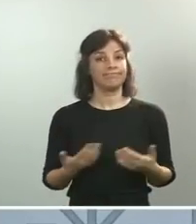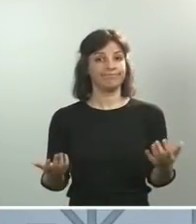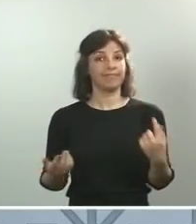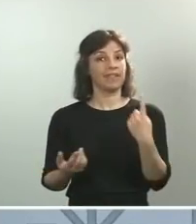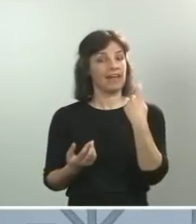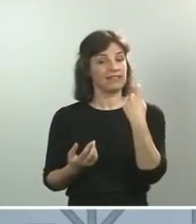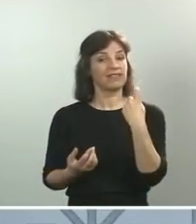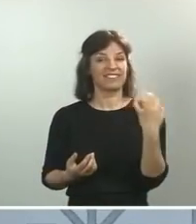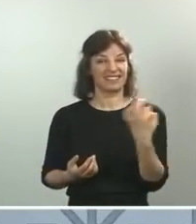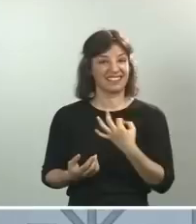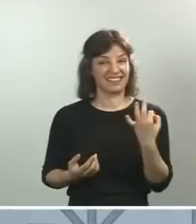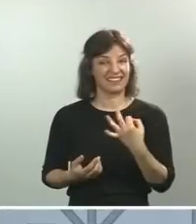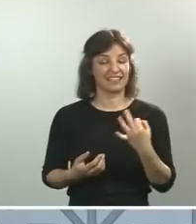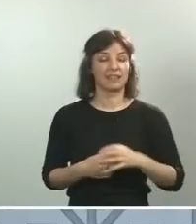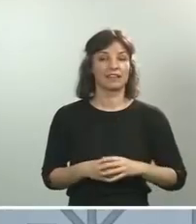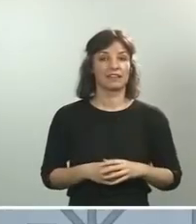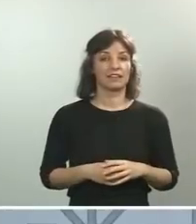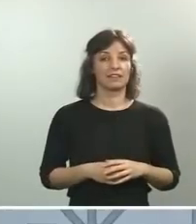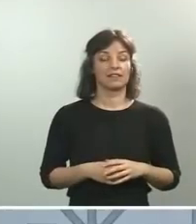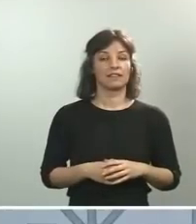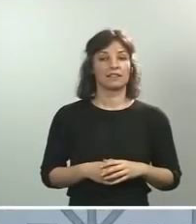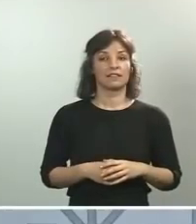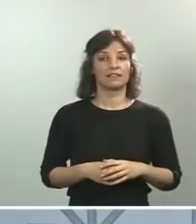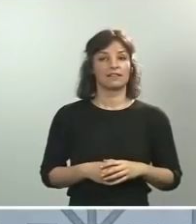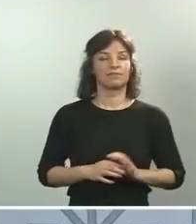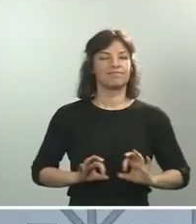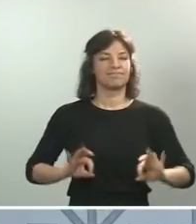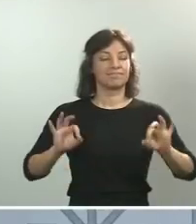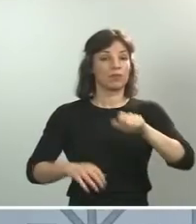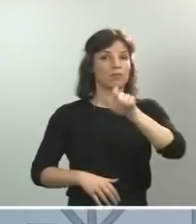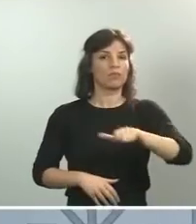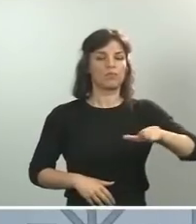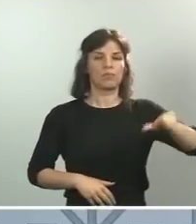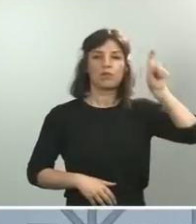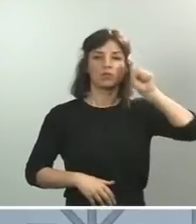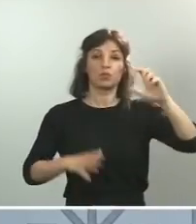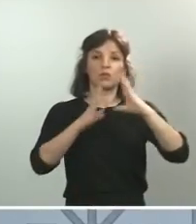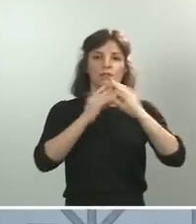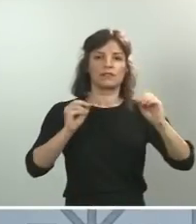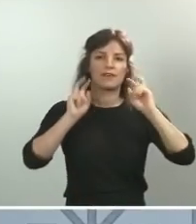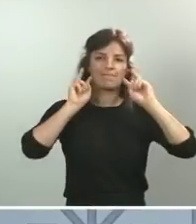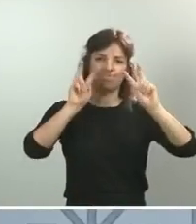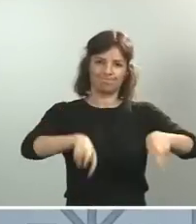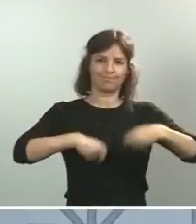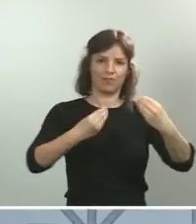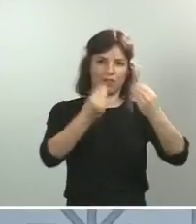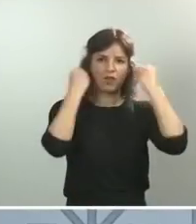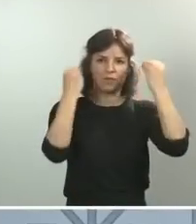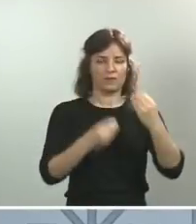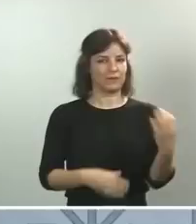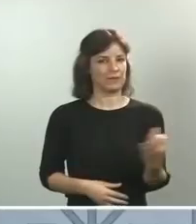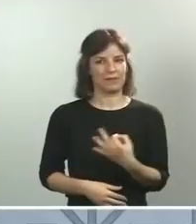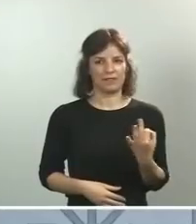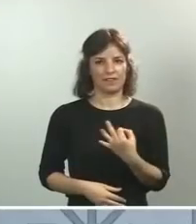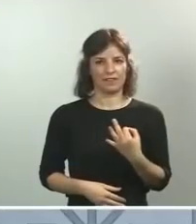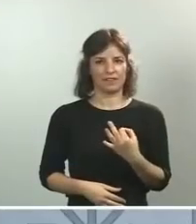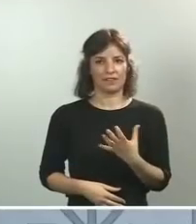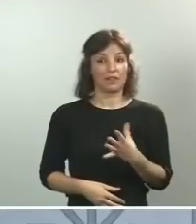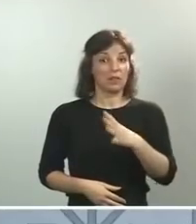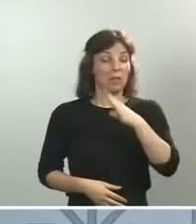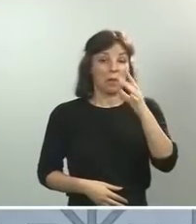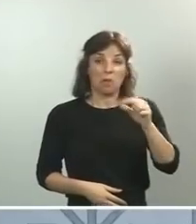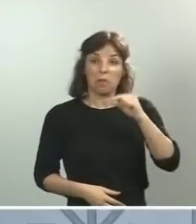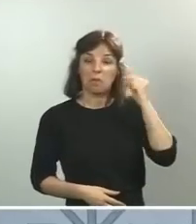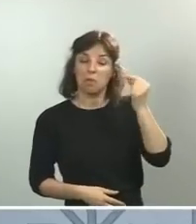de, sobre todo, del profesorado universitario que en realidad, por mis informaciones, está